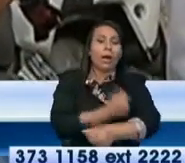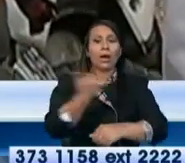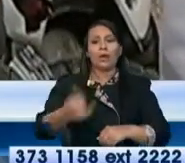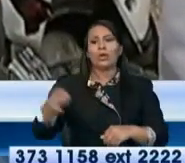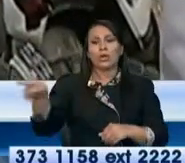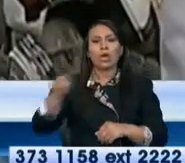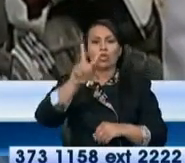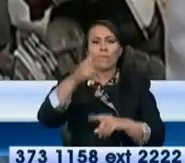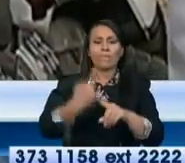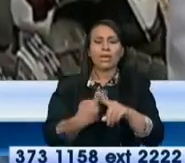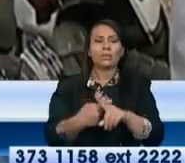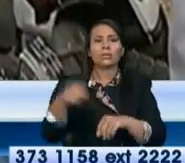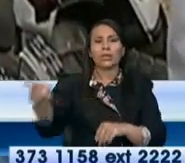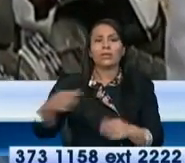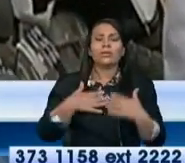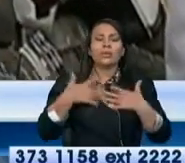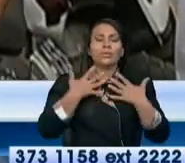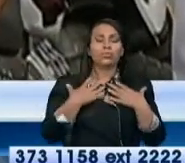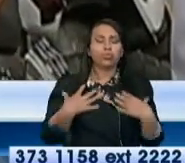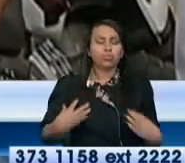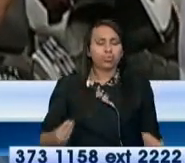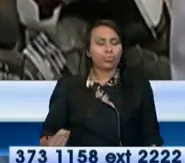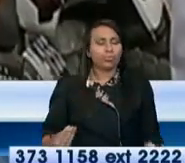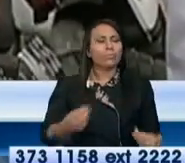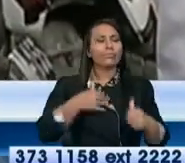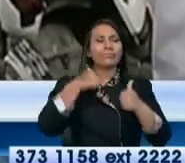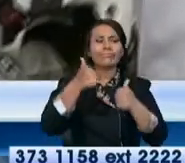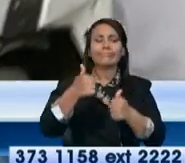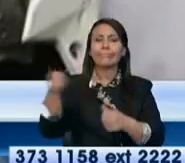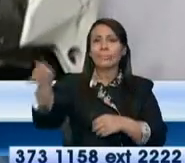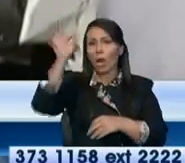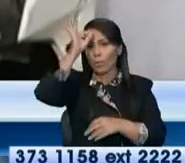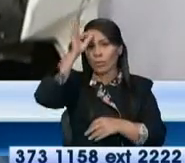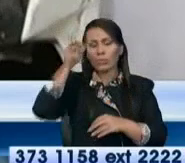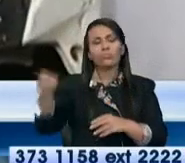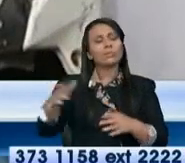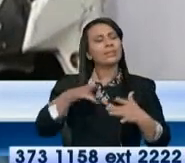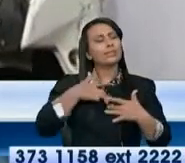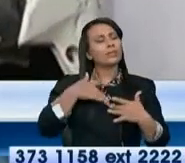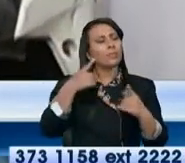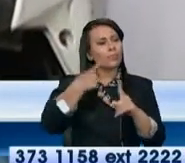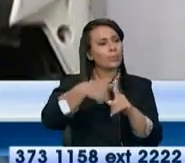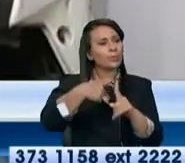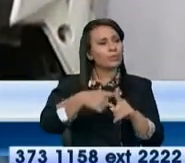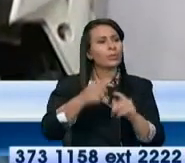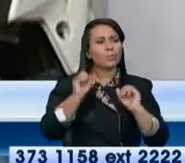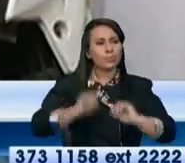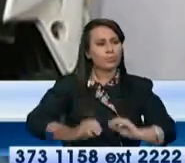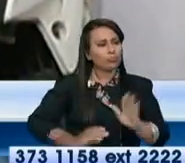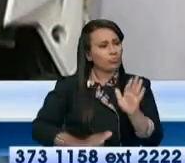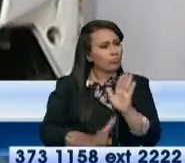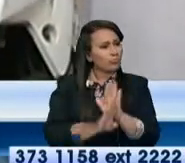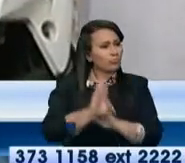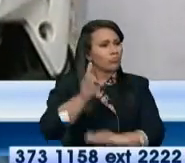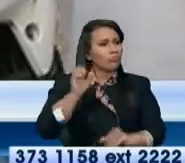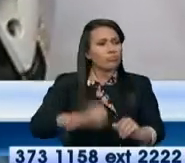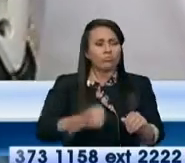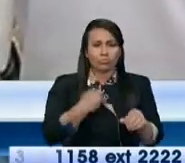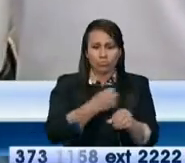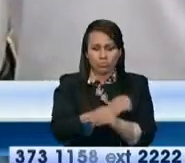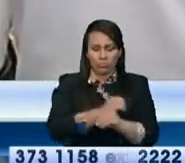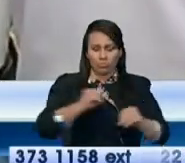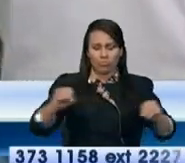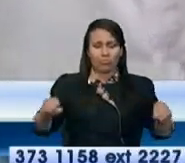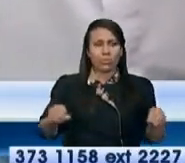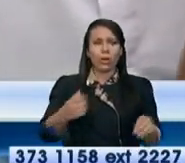aquí y gracias a esta clínica y a Dios he podido recuperarme. He podido ahora reír sin droga, he podido ver